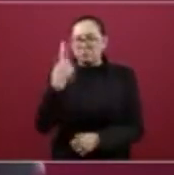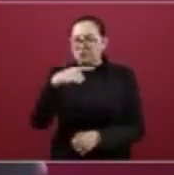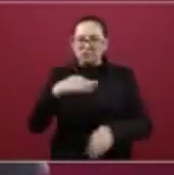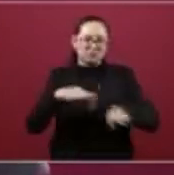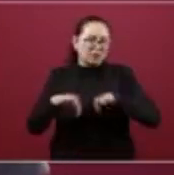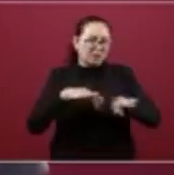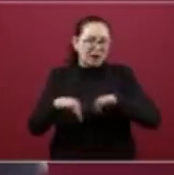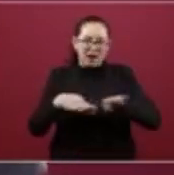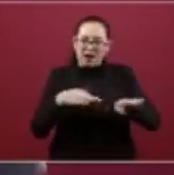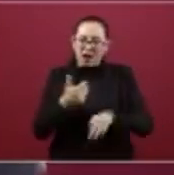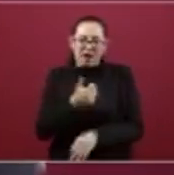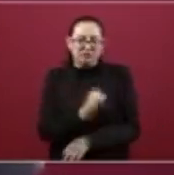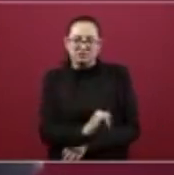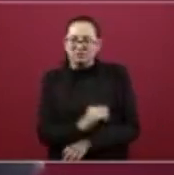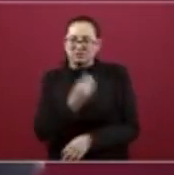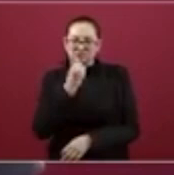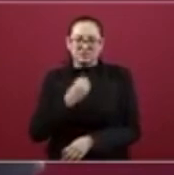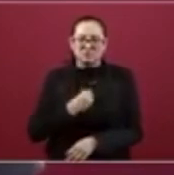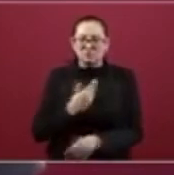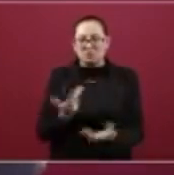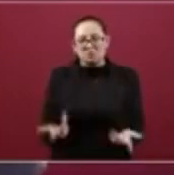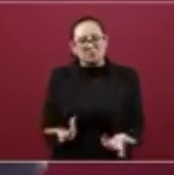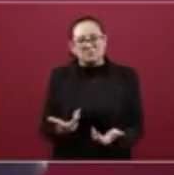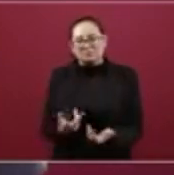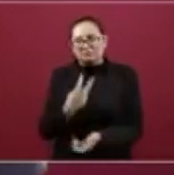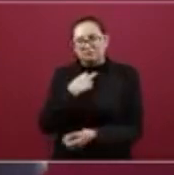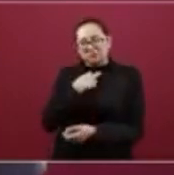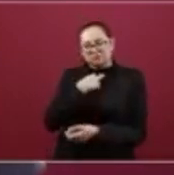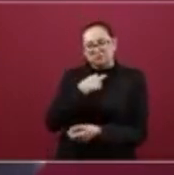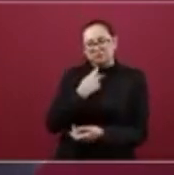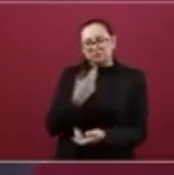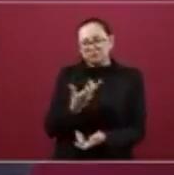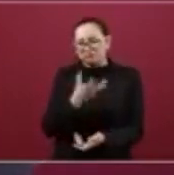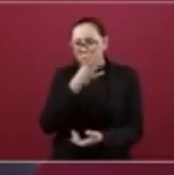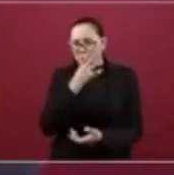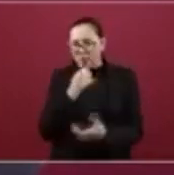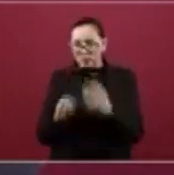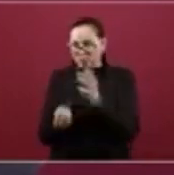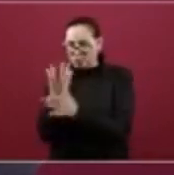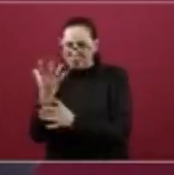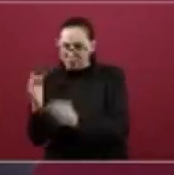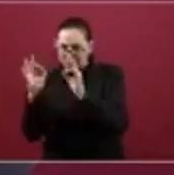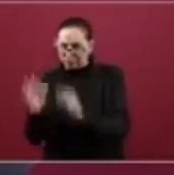vida. Eso hay que tenerlo presente. Segundo,